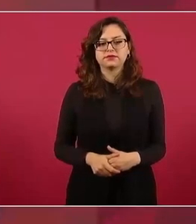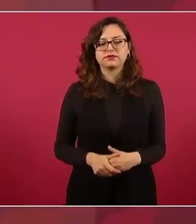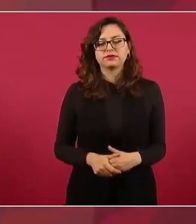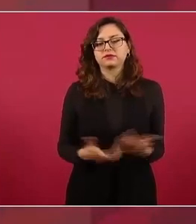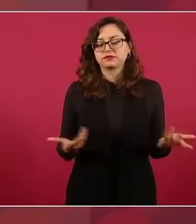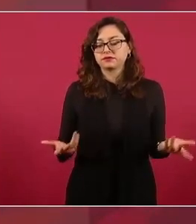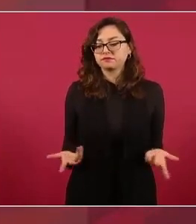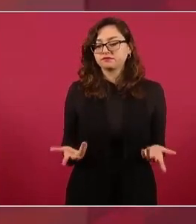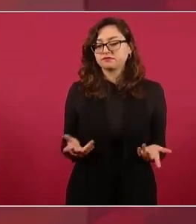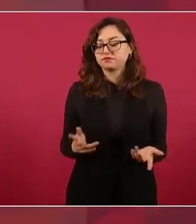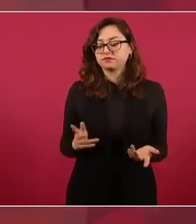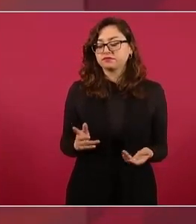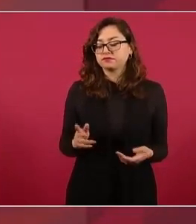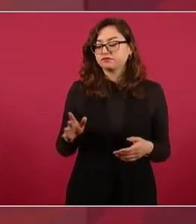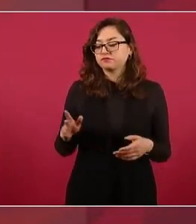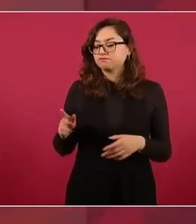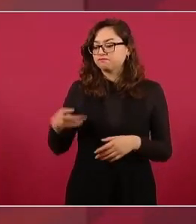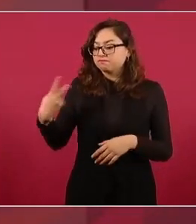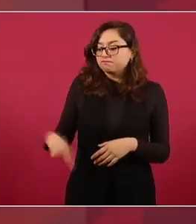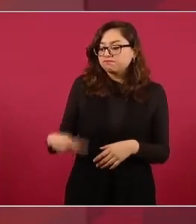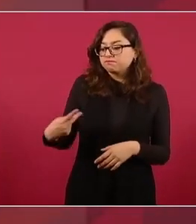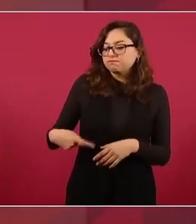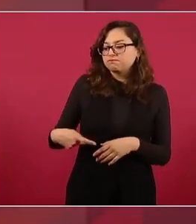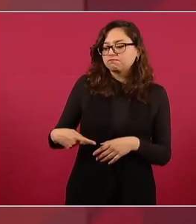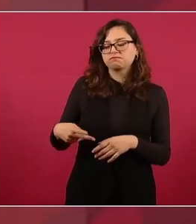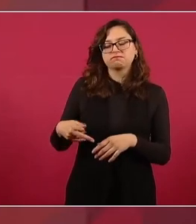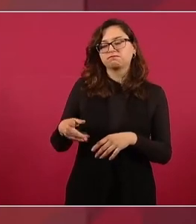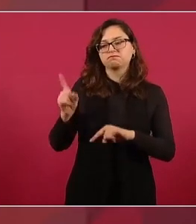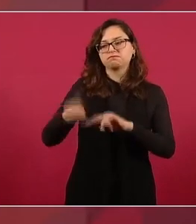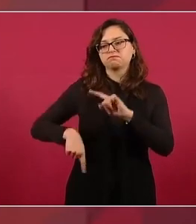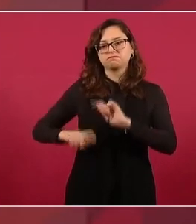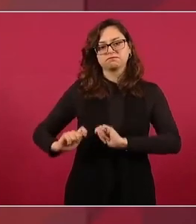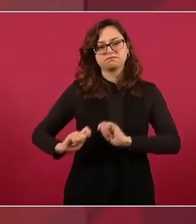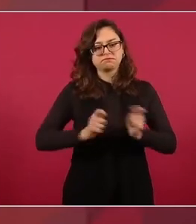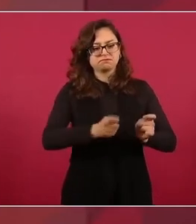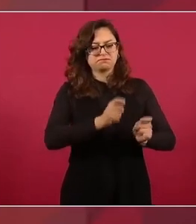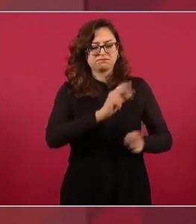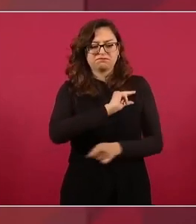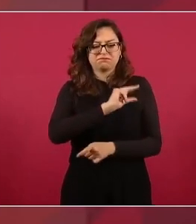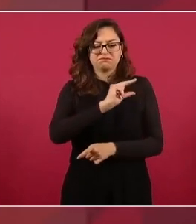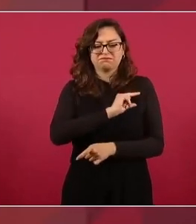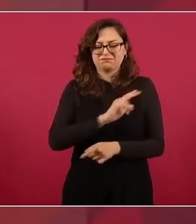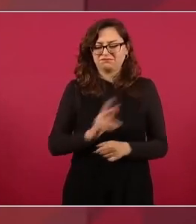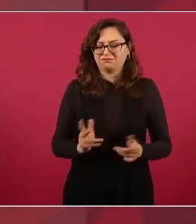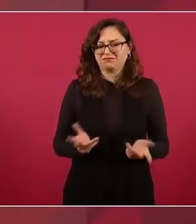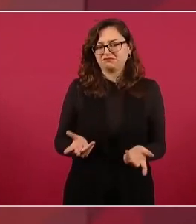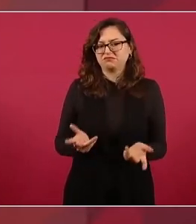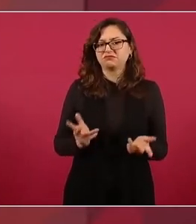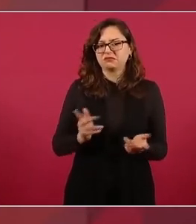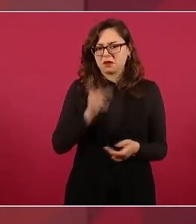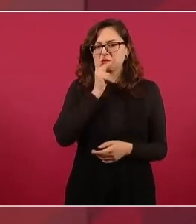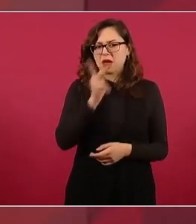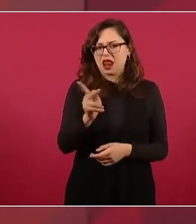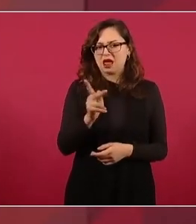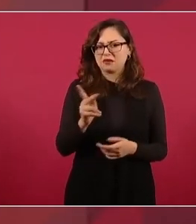Convertir lo público en privado. Así está en el diccionario.